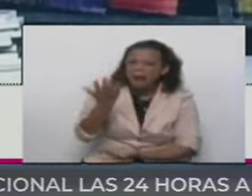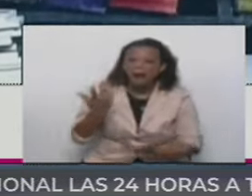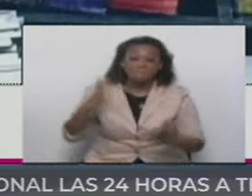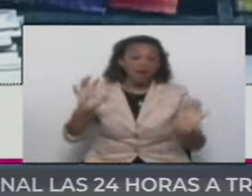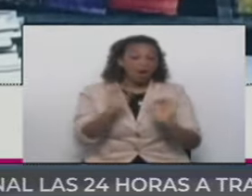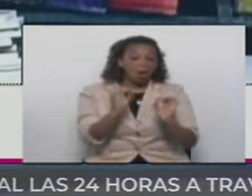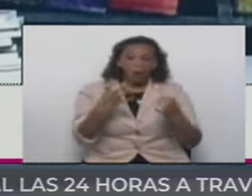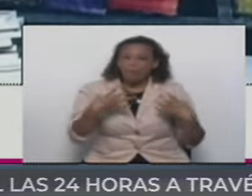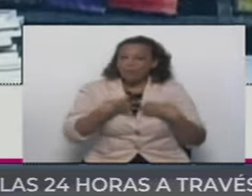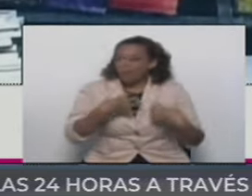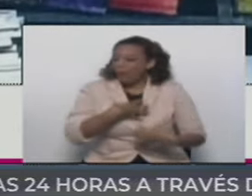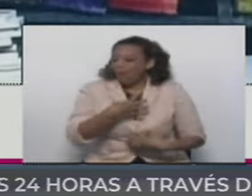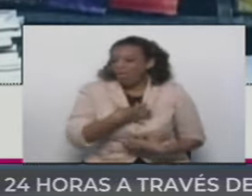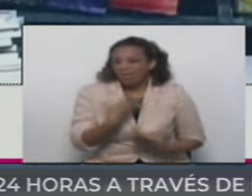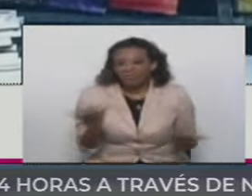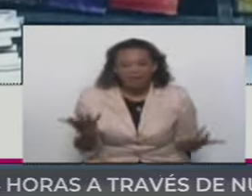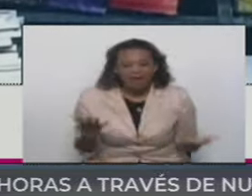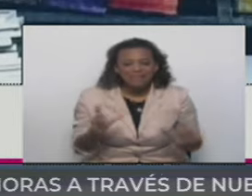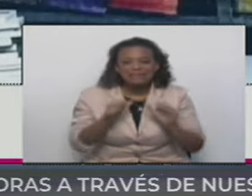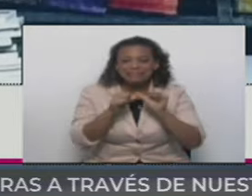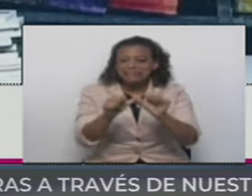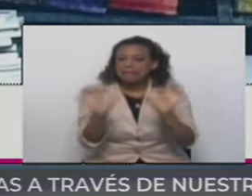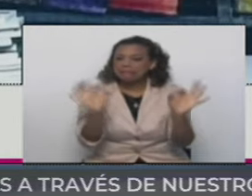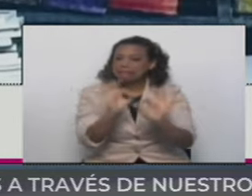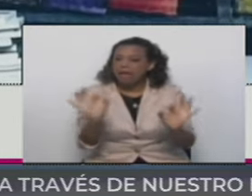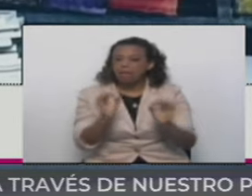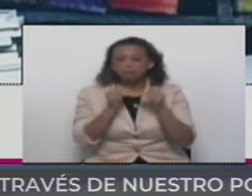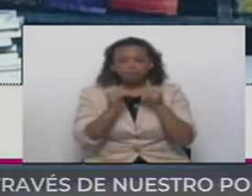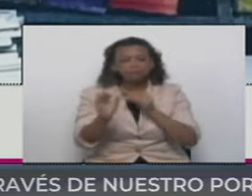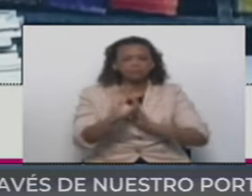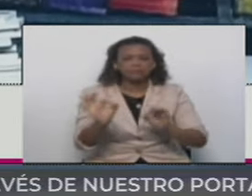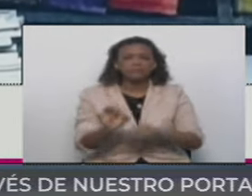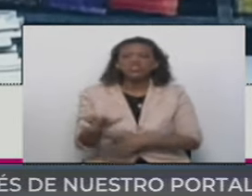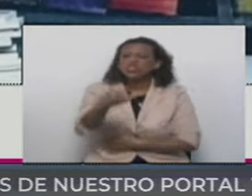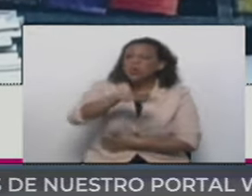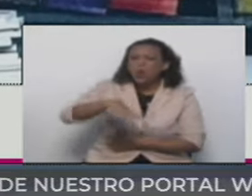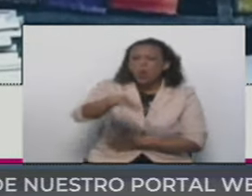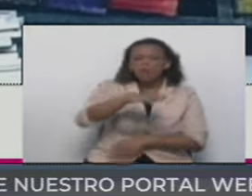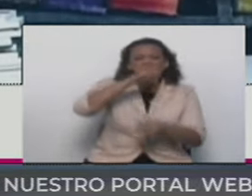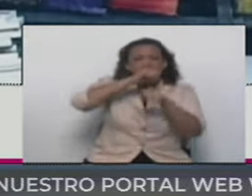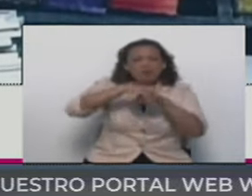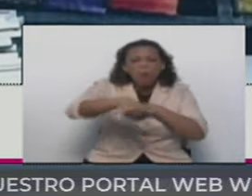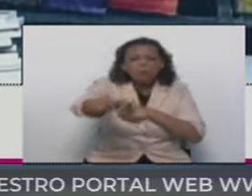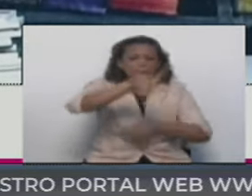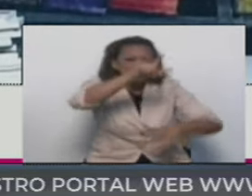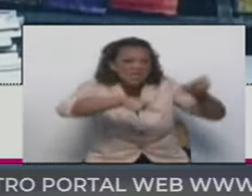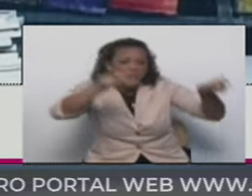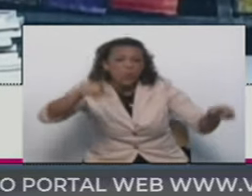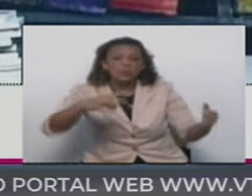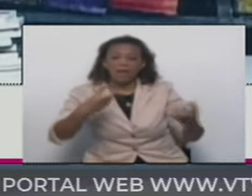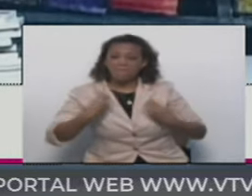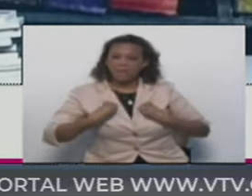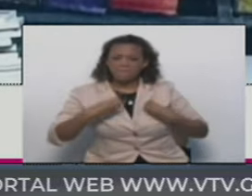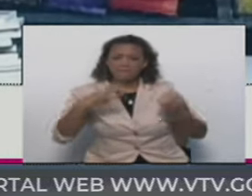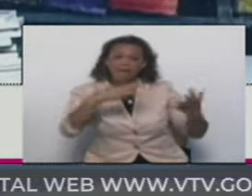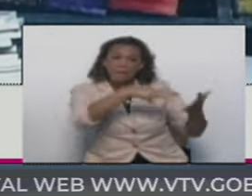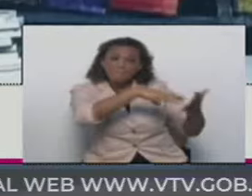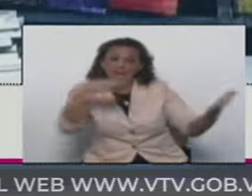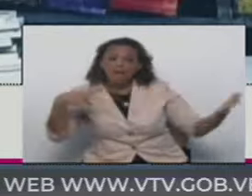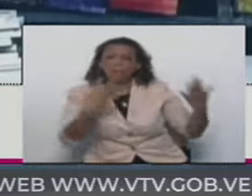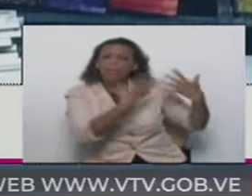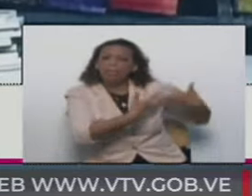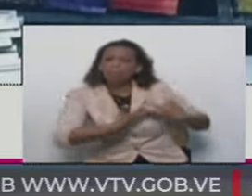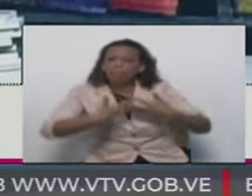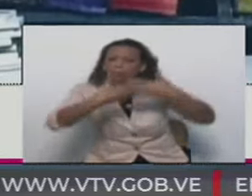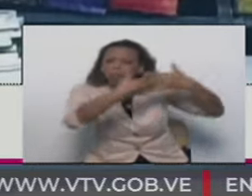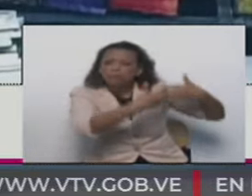podido ni podrán. ¿Dónde están los influencers de Miami?